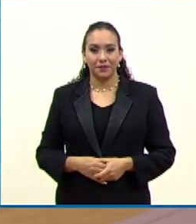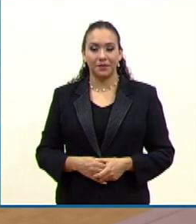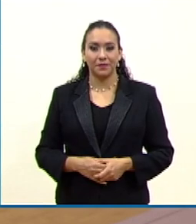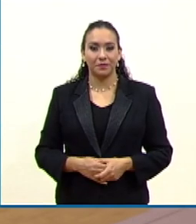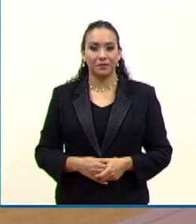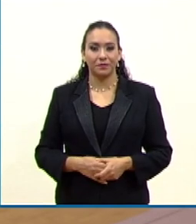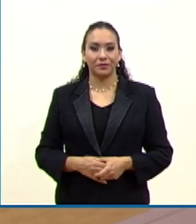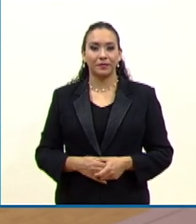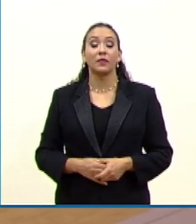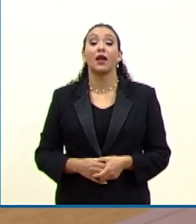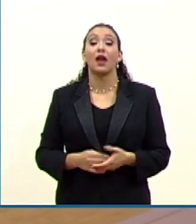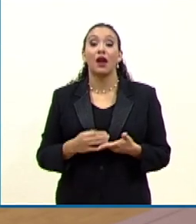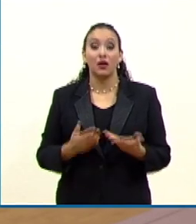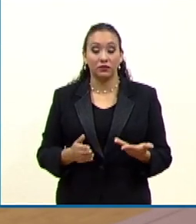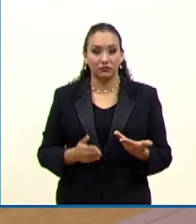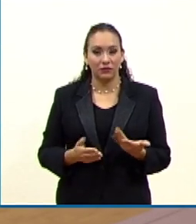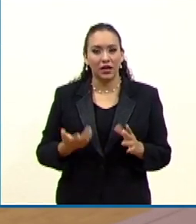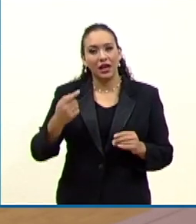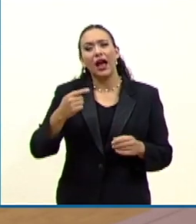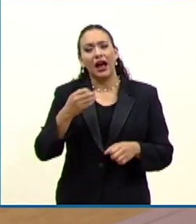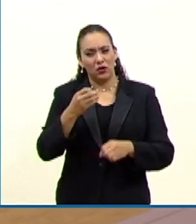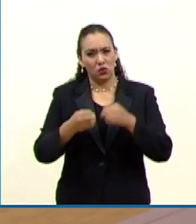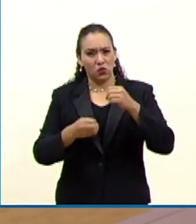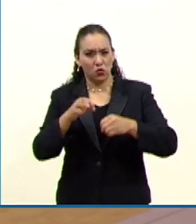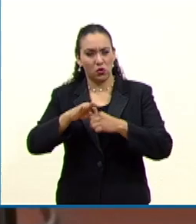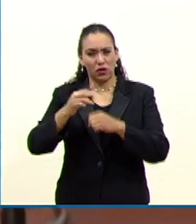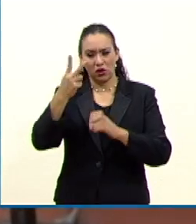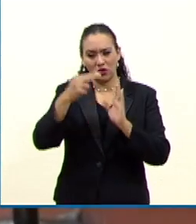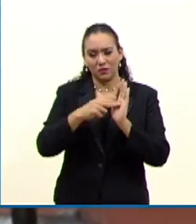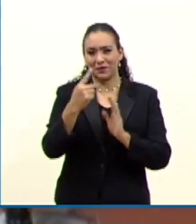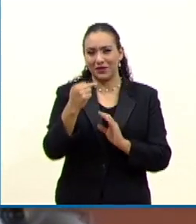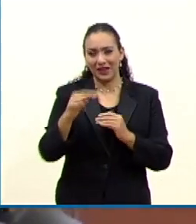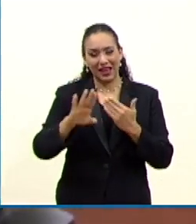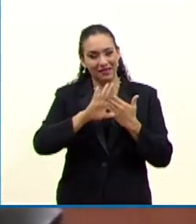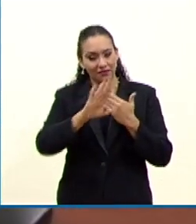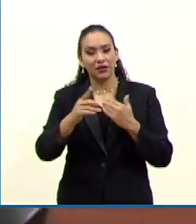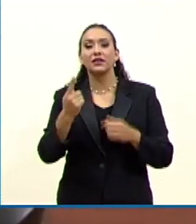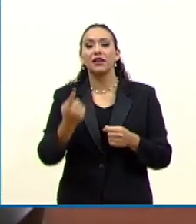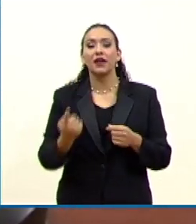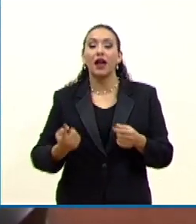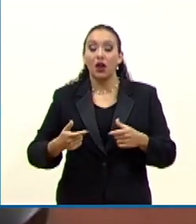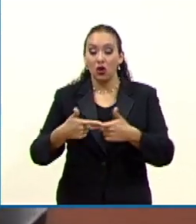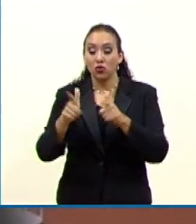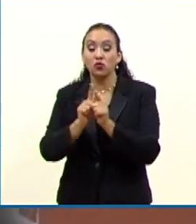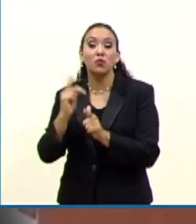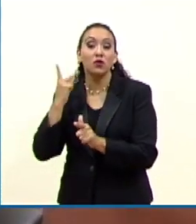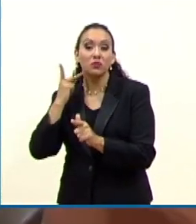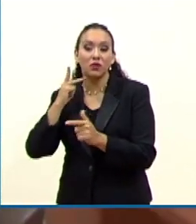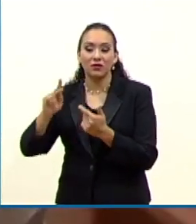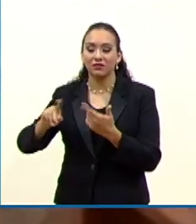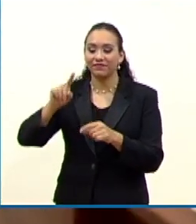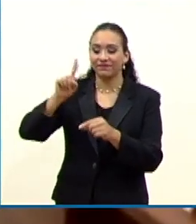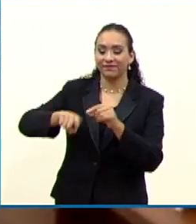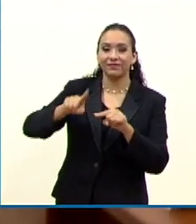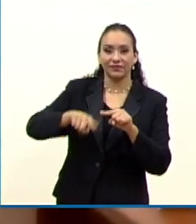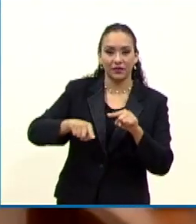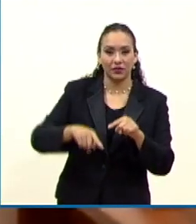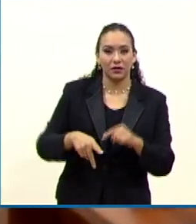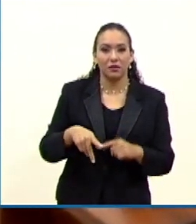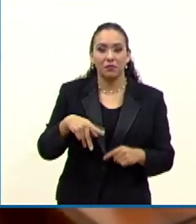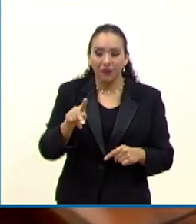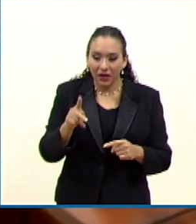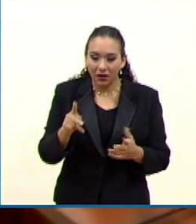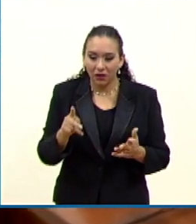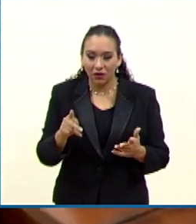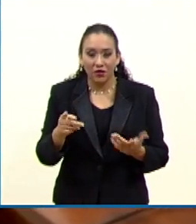Y para evitar la politización en la elección judicial de 2025, se excluyó a los partidos políticos. Sin embargo, de nada sirve